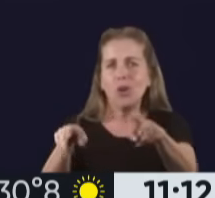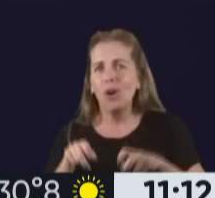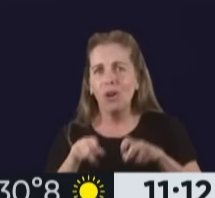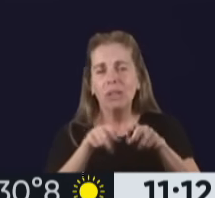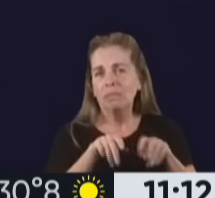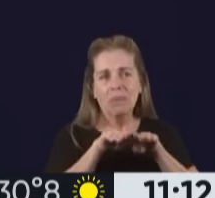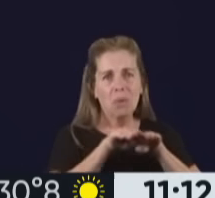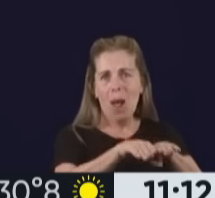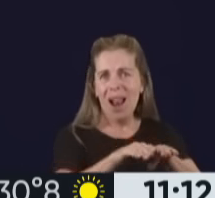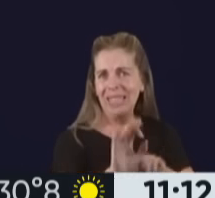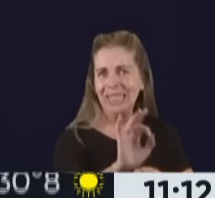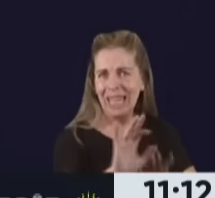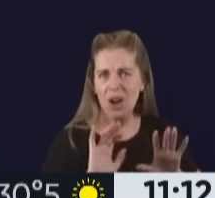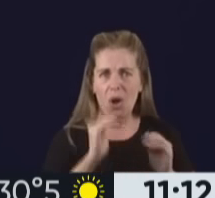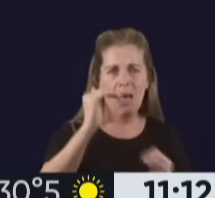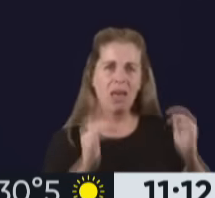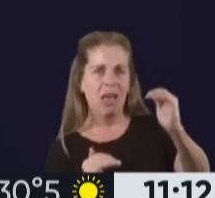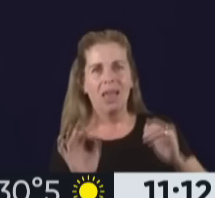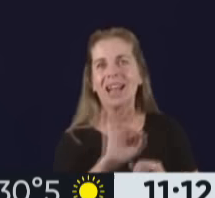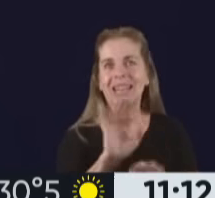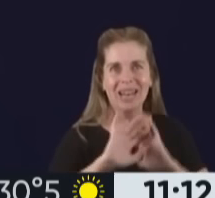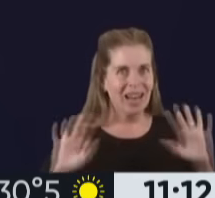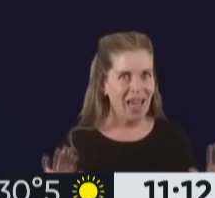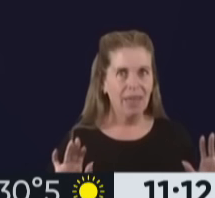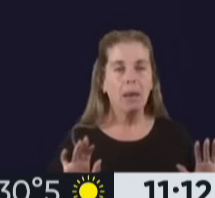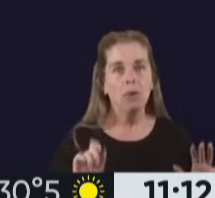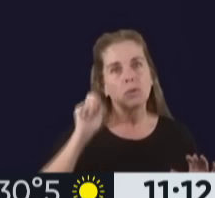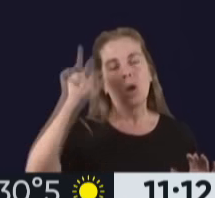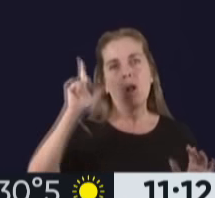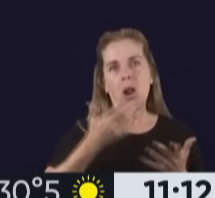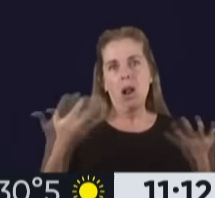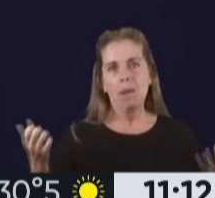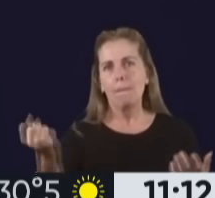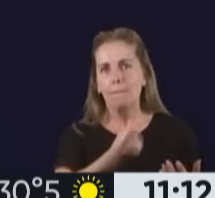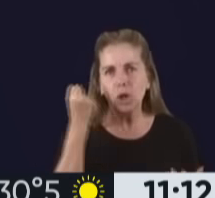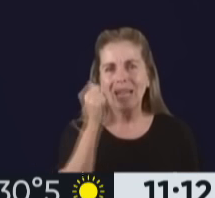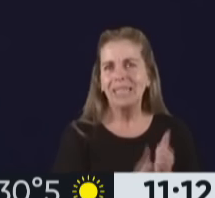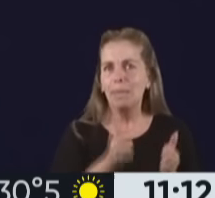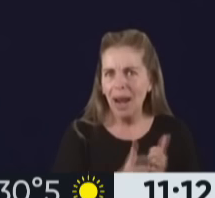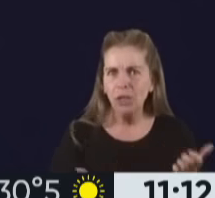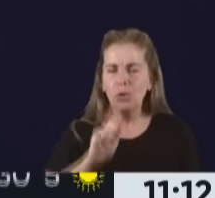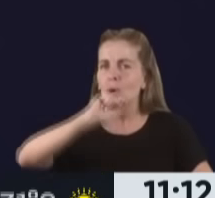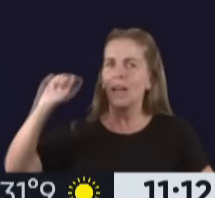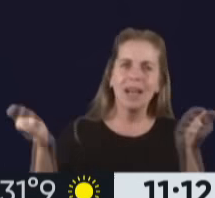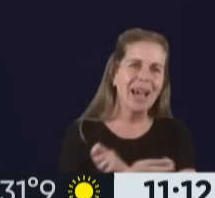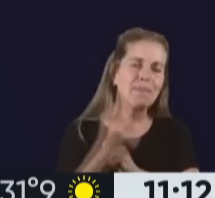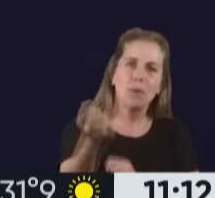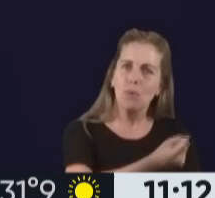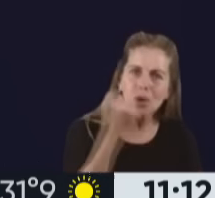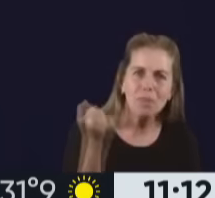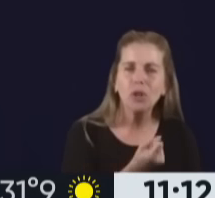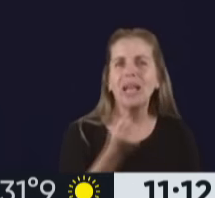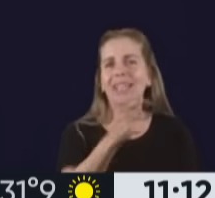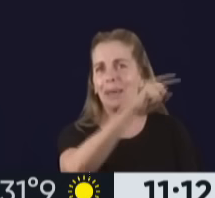default. Que el mismo haya sido acompañado por el Congreso implica un cambio de época, un nuevo paradigma para la gestión de lo público